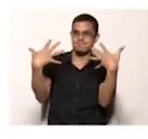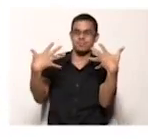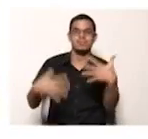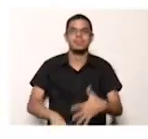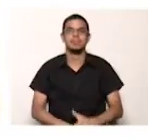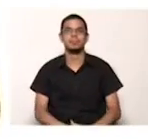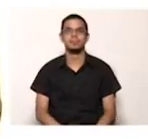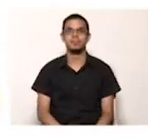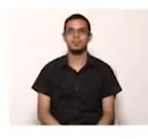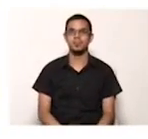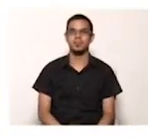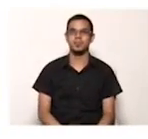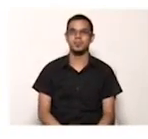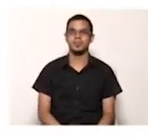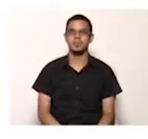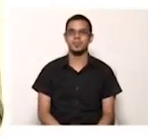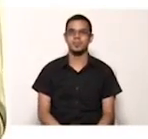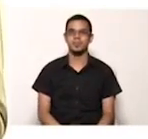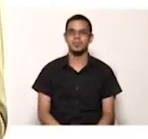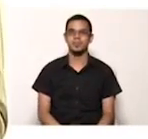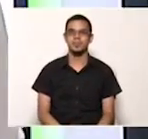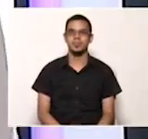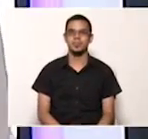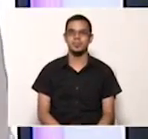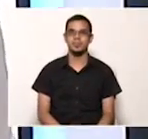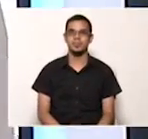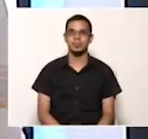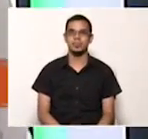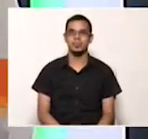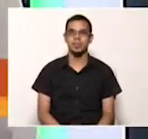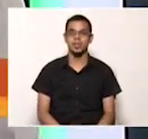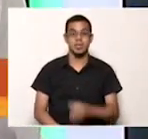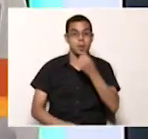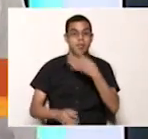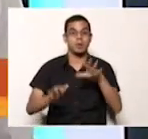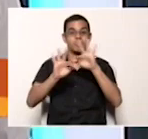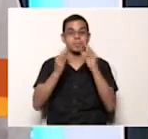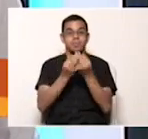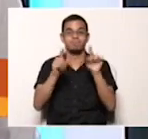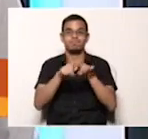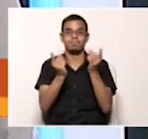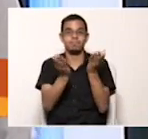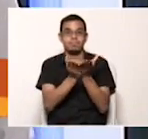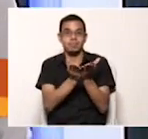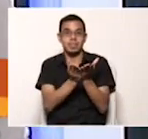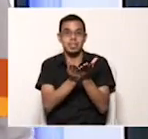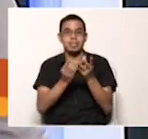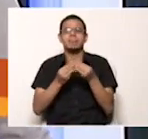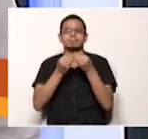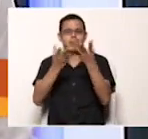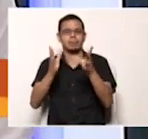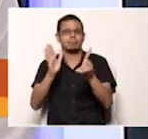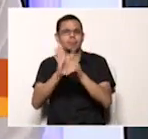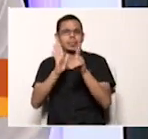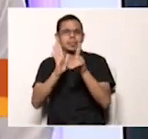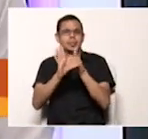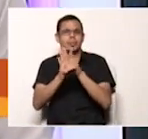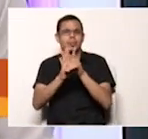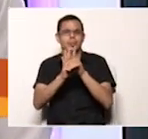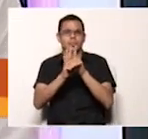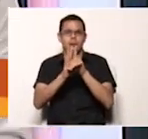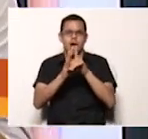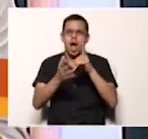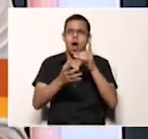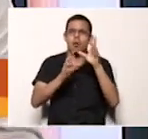de algunas acciones por parte de nosotros como seres humanos. Así es, Jocelyn, es que en Cada Familia Una Escuela seguimos aportando ese derecho constitucional a una educación